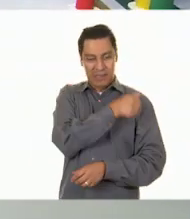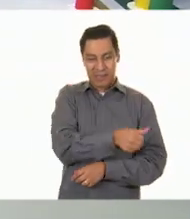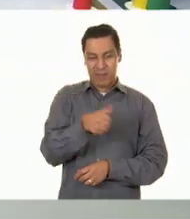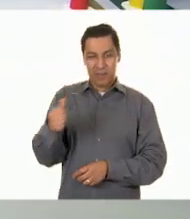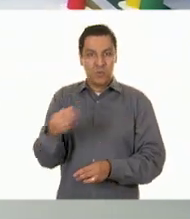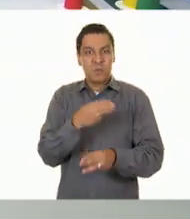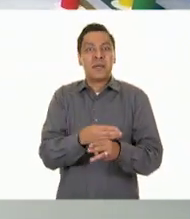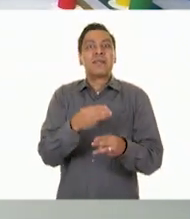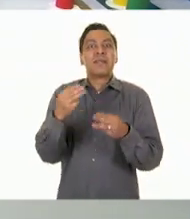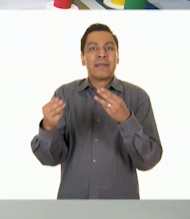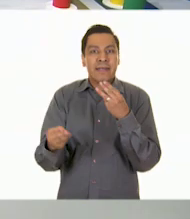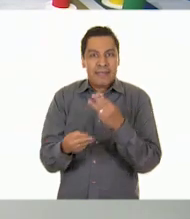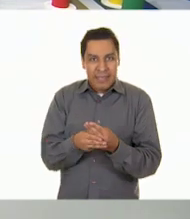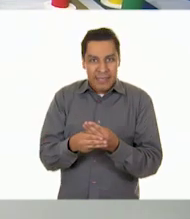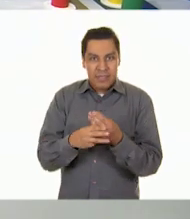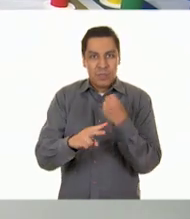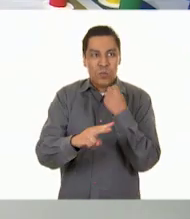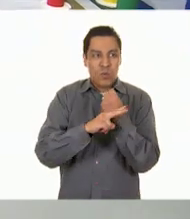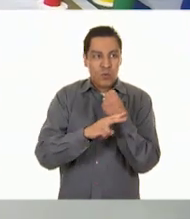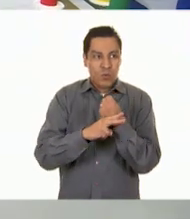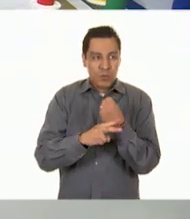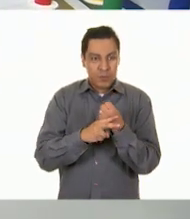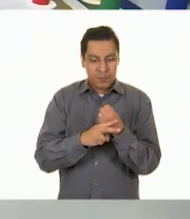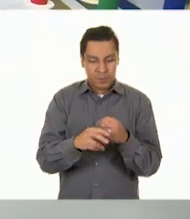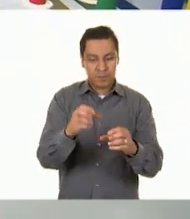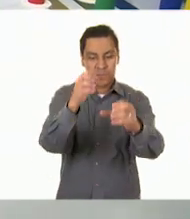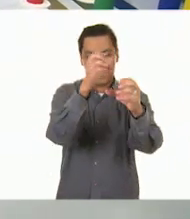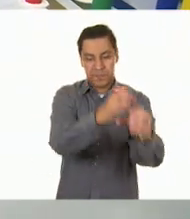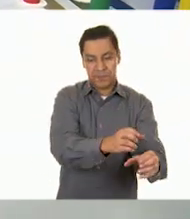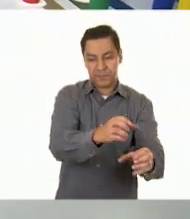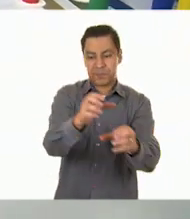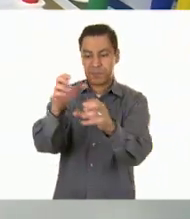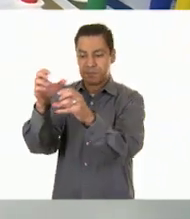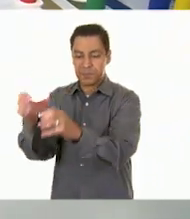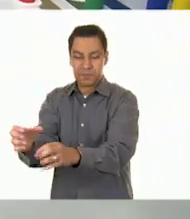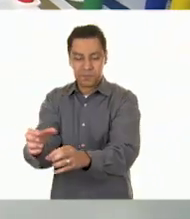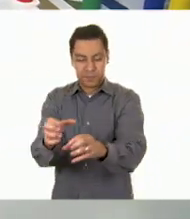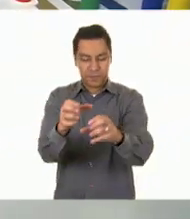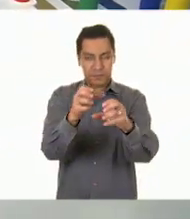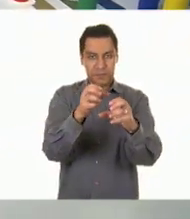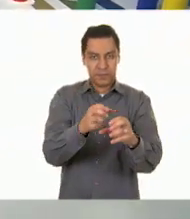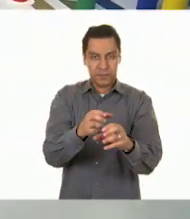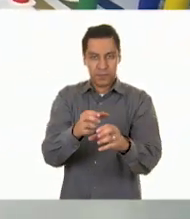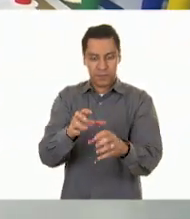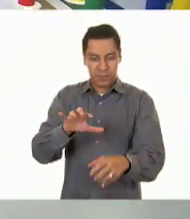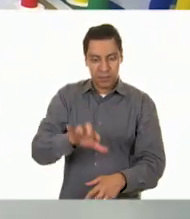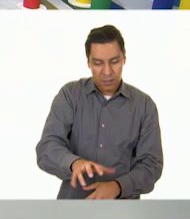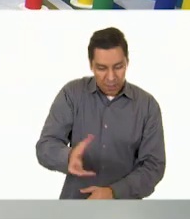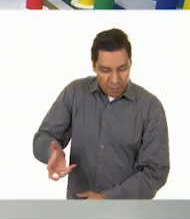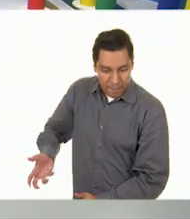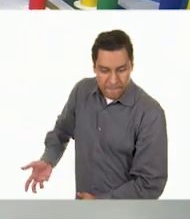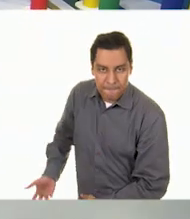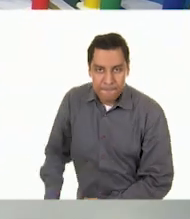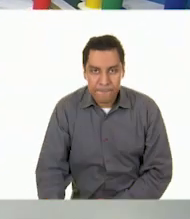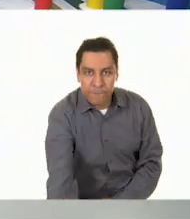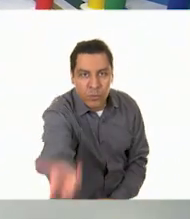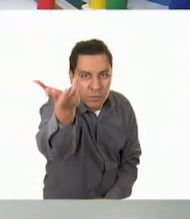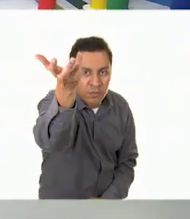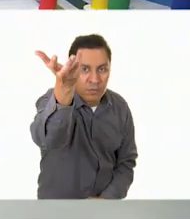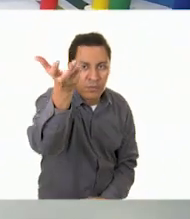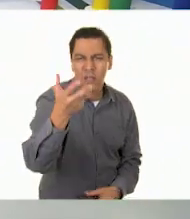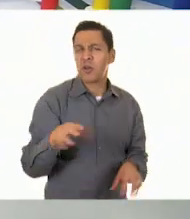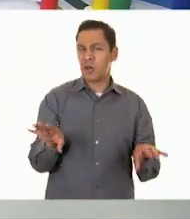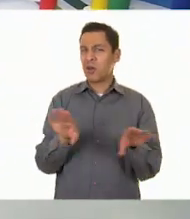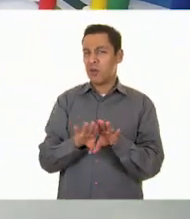materiales sus botellas para hacer un mini boliche y entonces chabelita ahora tenemos la espera tantito ya